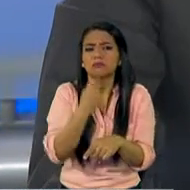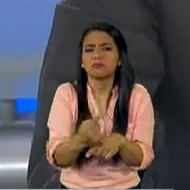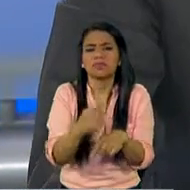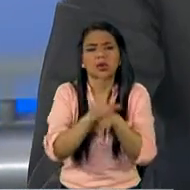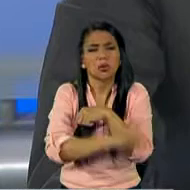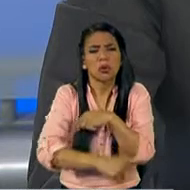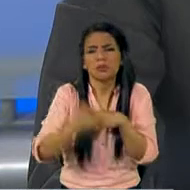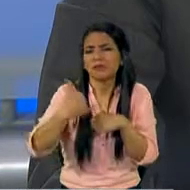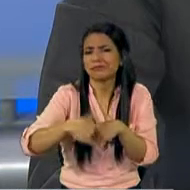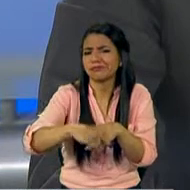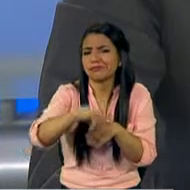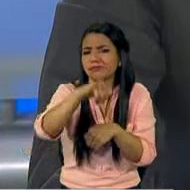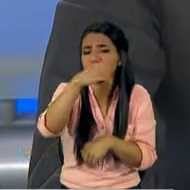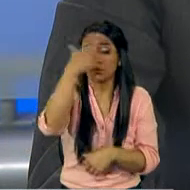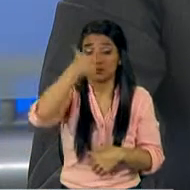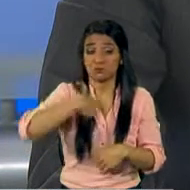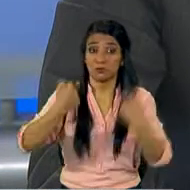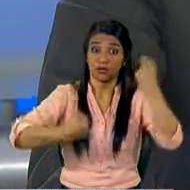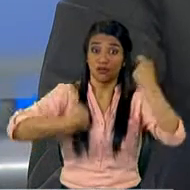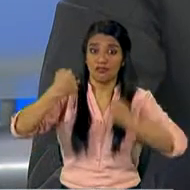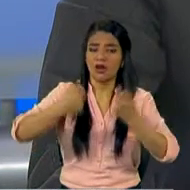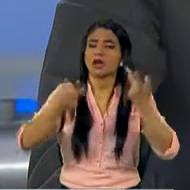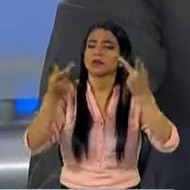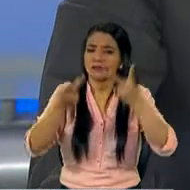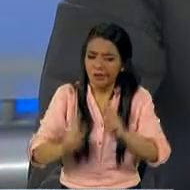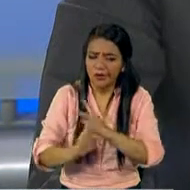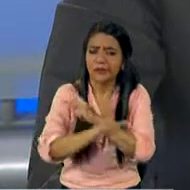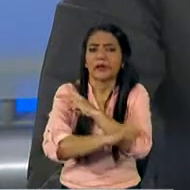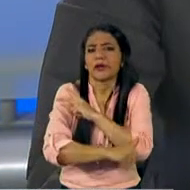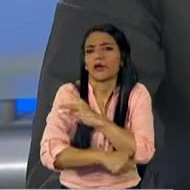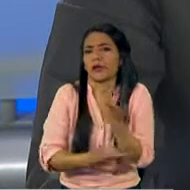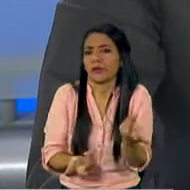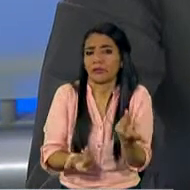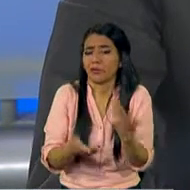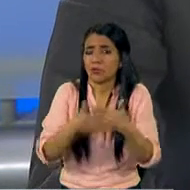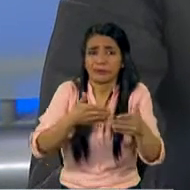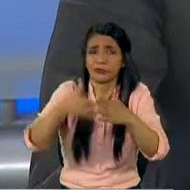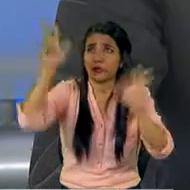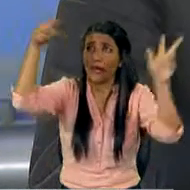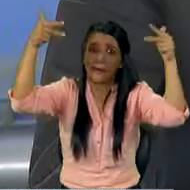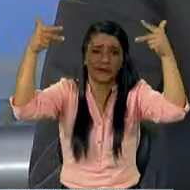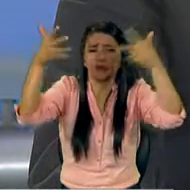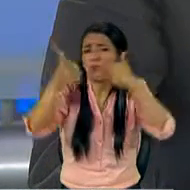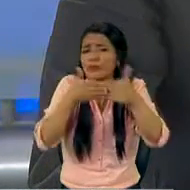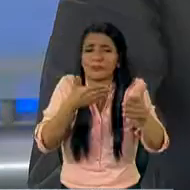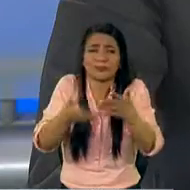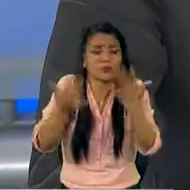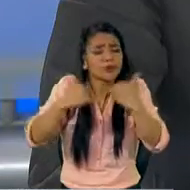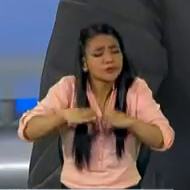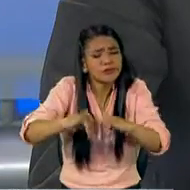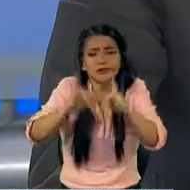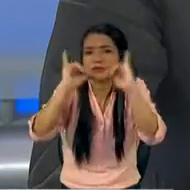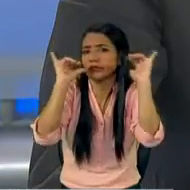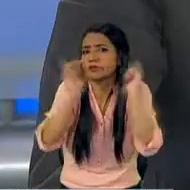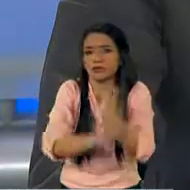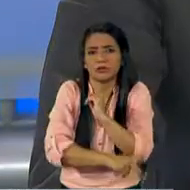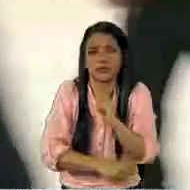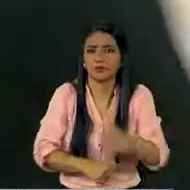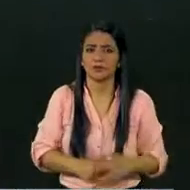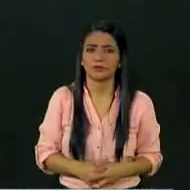que los choferes aseguran que siguen siendo víctimas de la delincuencia a pesar de la instalación de las cámaras de seguridad en sus vehículos.